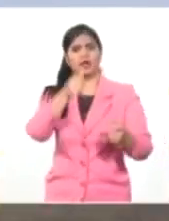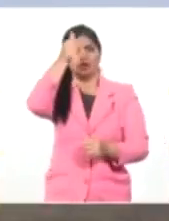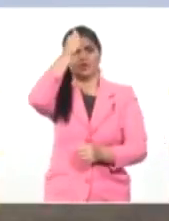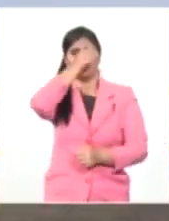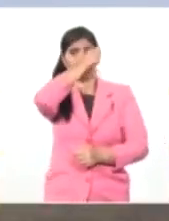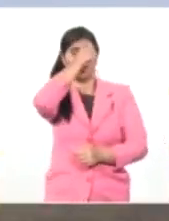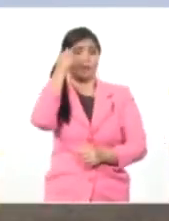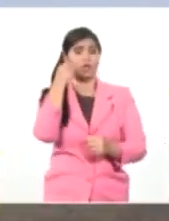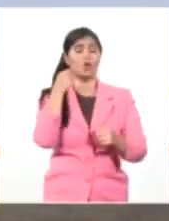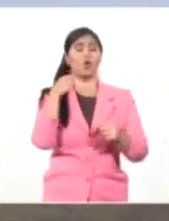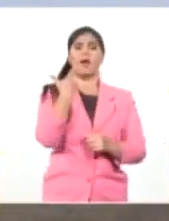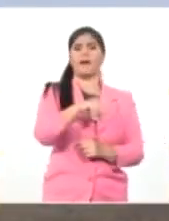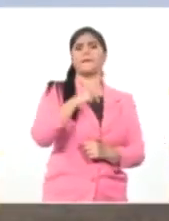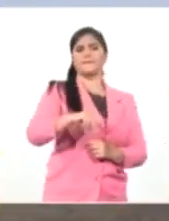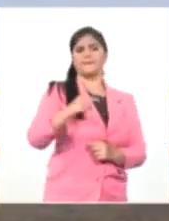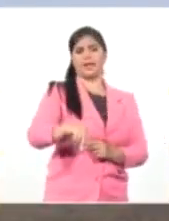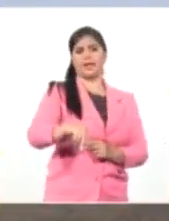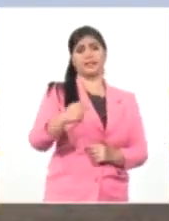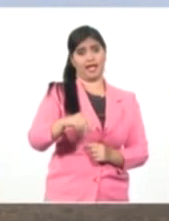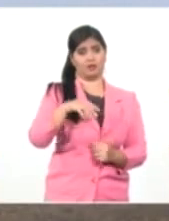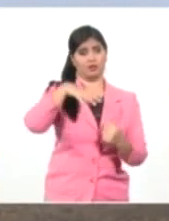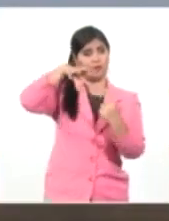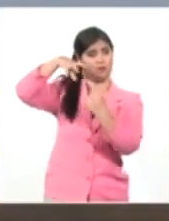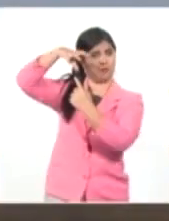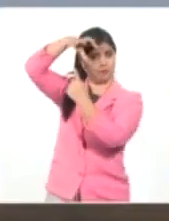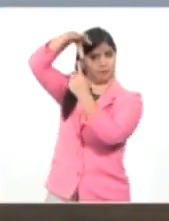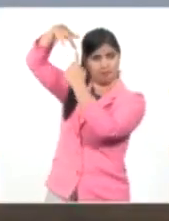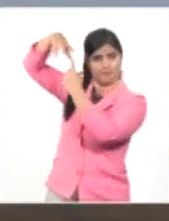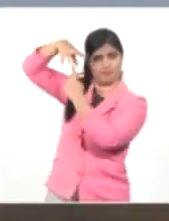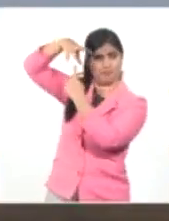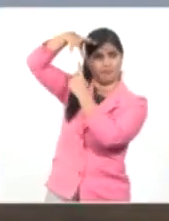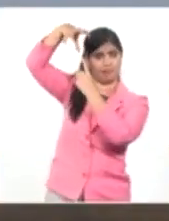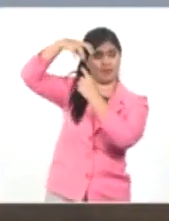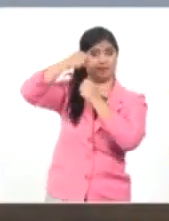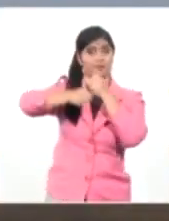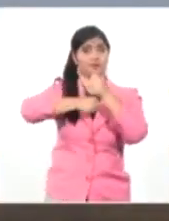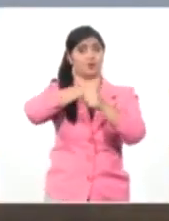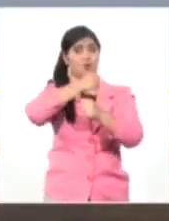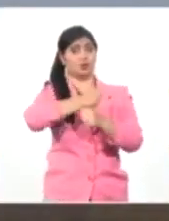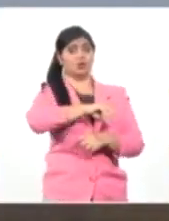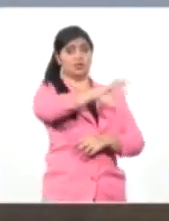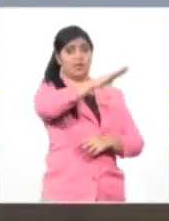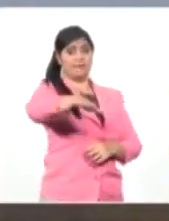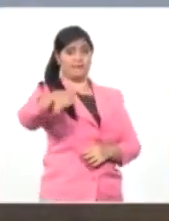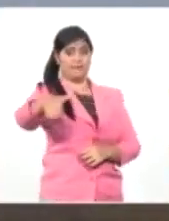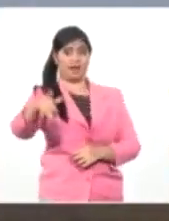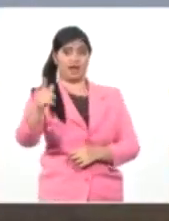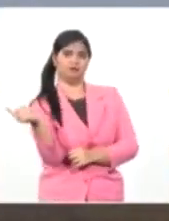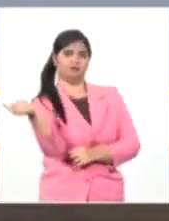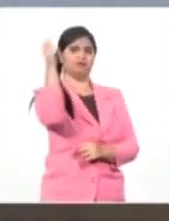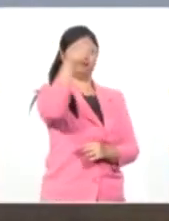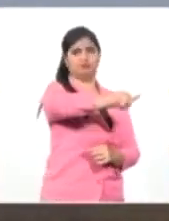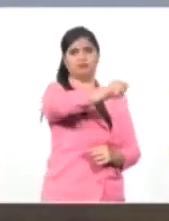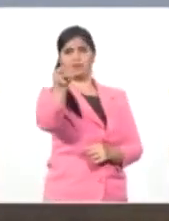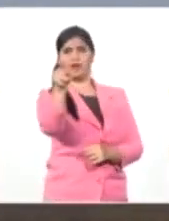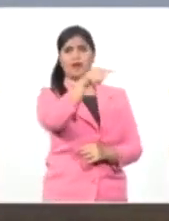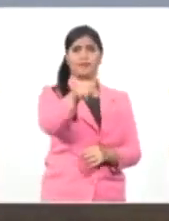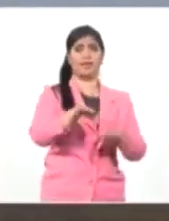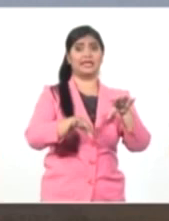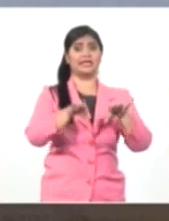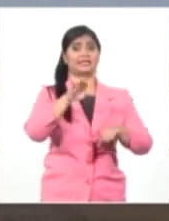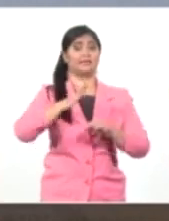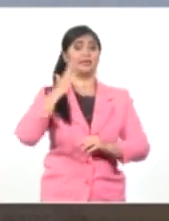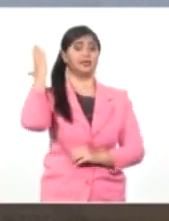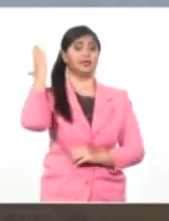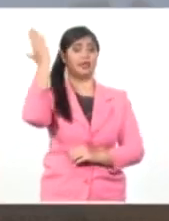realizaron un entrenamiento aéreo conjunto. La frecuencia de uso del Pacífico como nuestro campo de tiro depende de la naturaleza